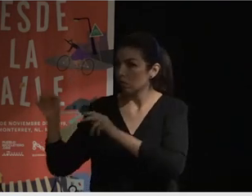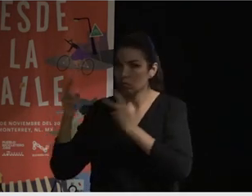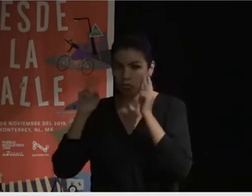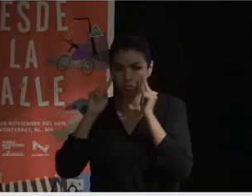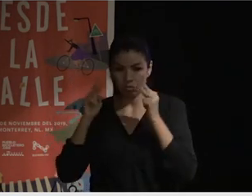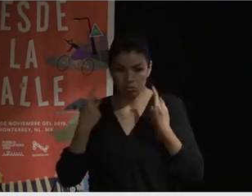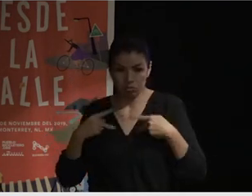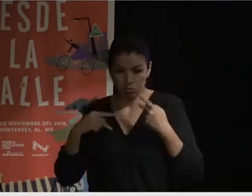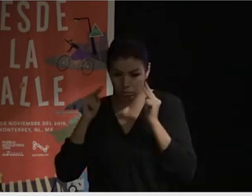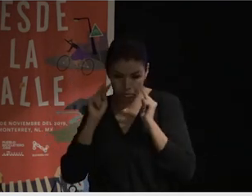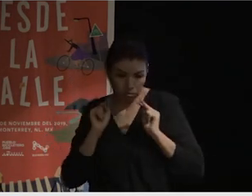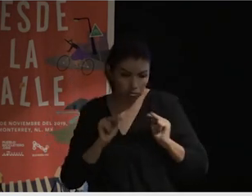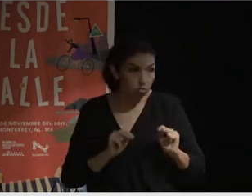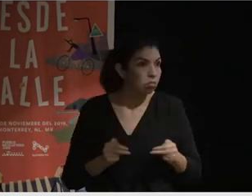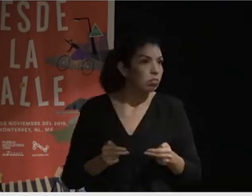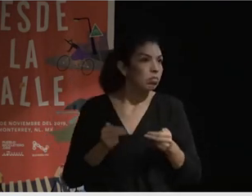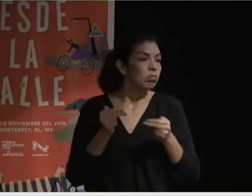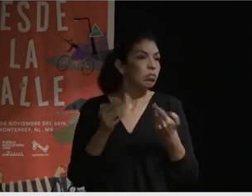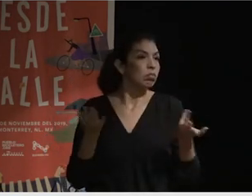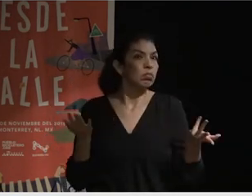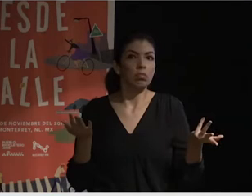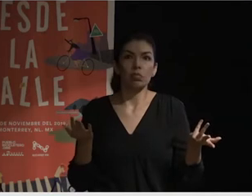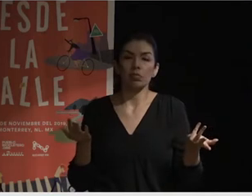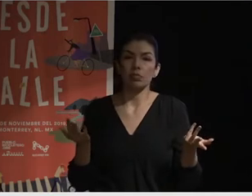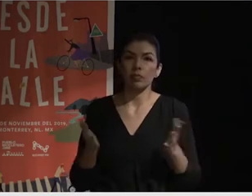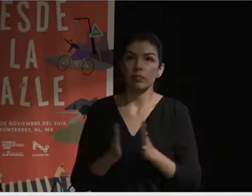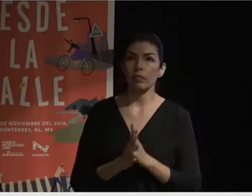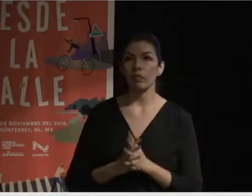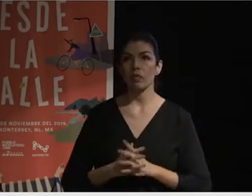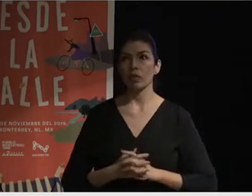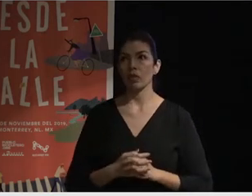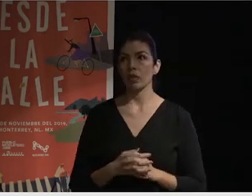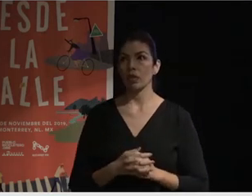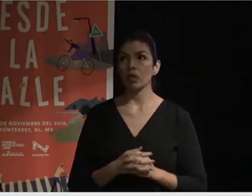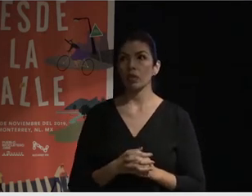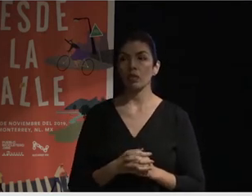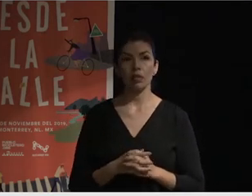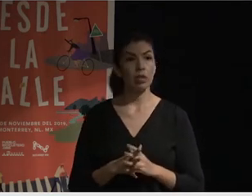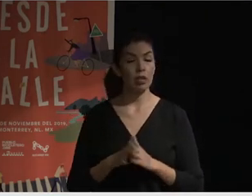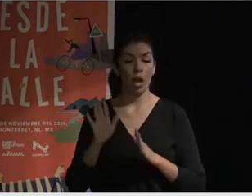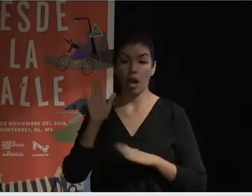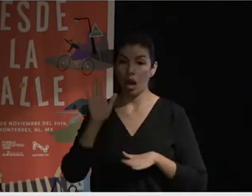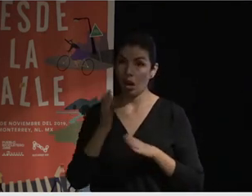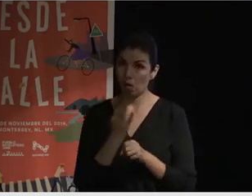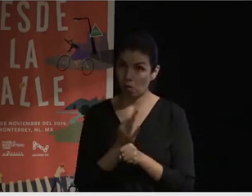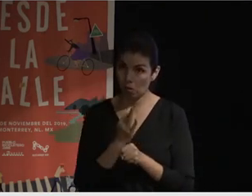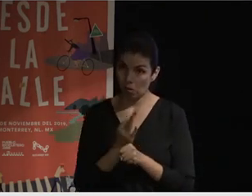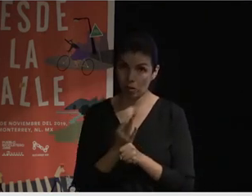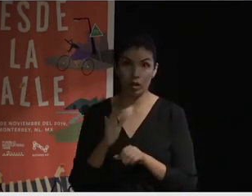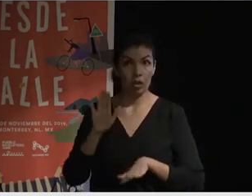reforma al artículo 60, por mil vías, así de pues en el marco legal, parece que no hay modo de